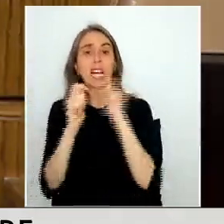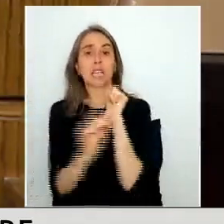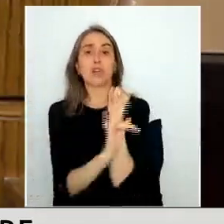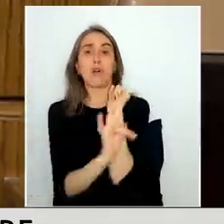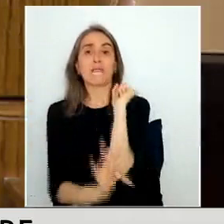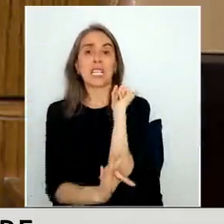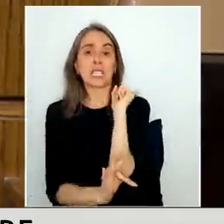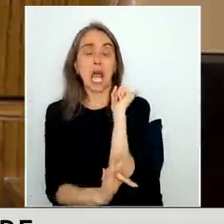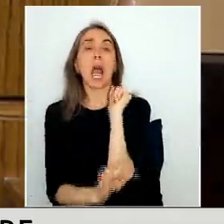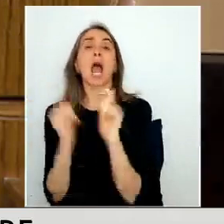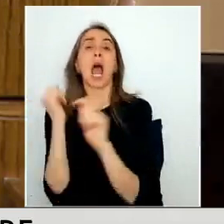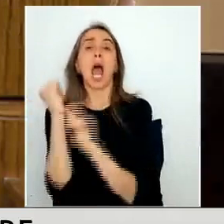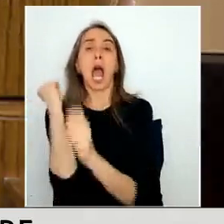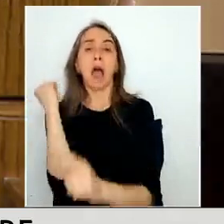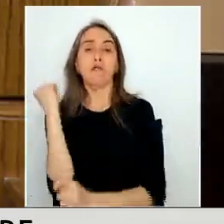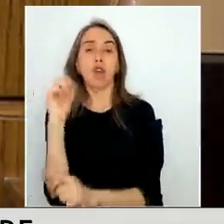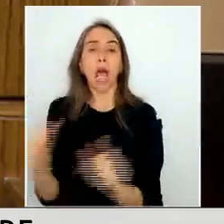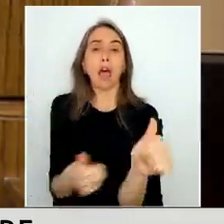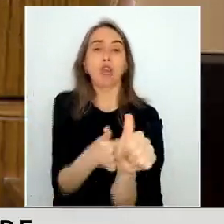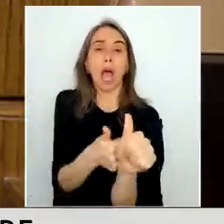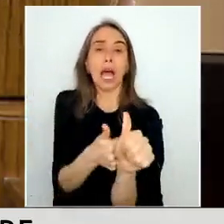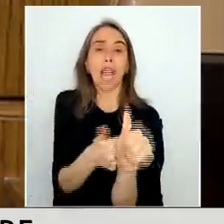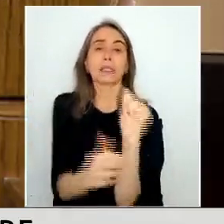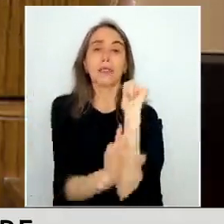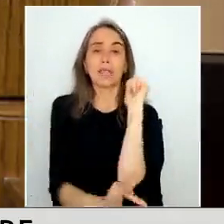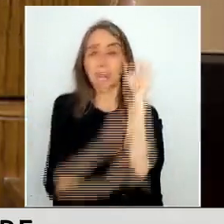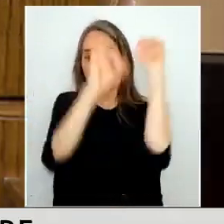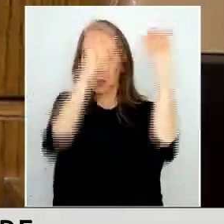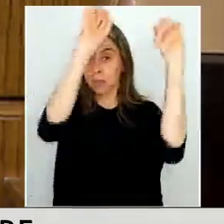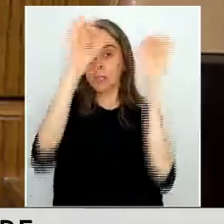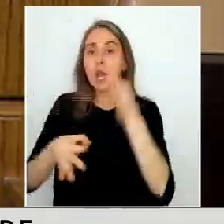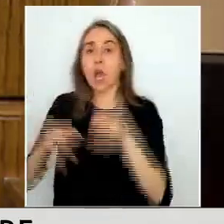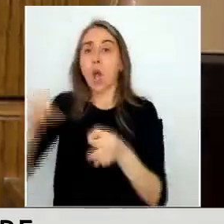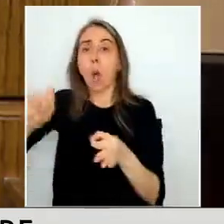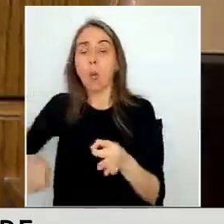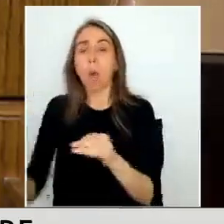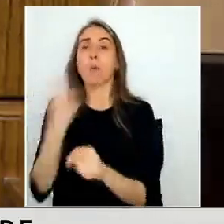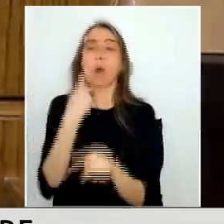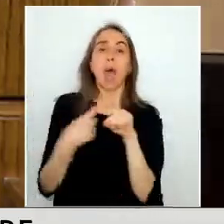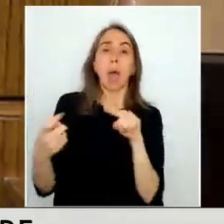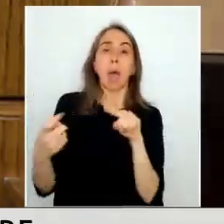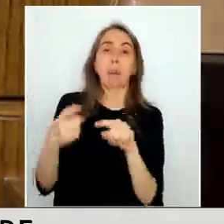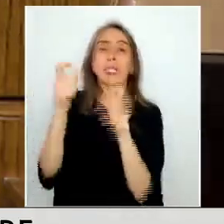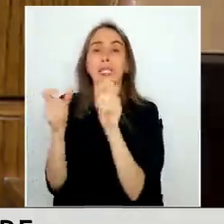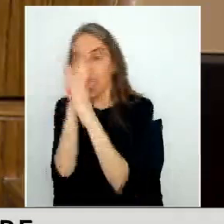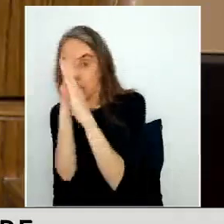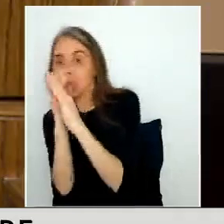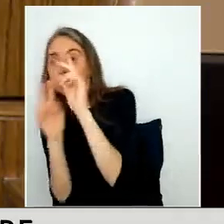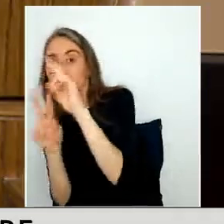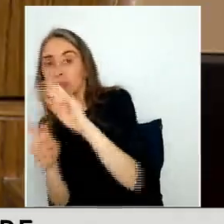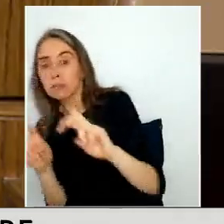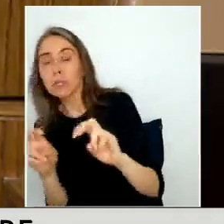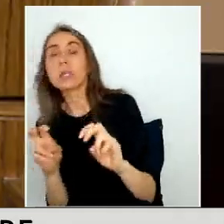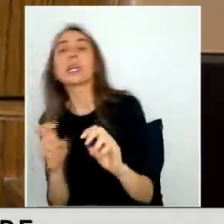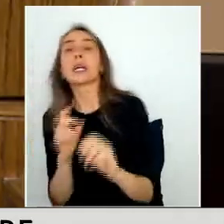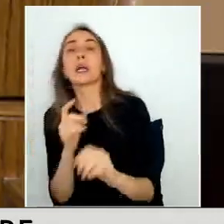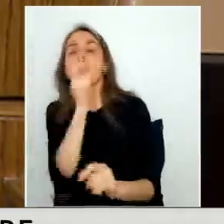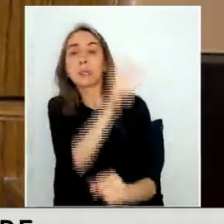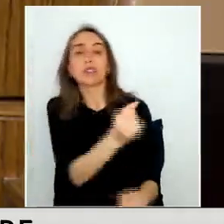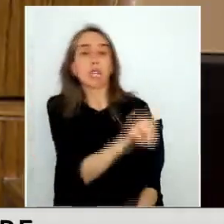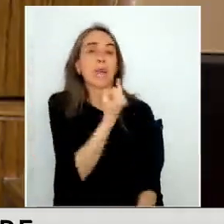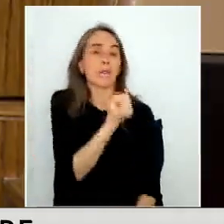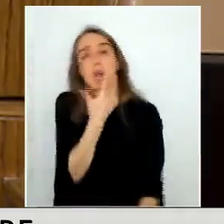asistente del fiscal del Ministerio Público los jueces agentes encubiertos informantes y reveladores testigos protegidos